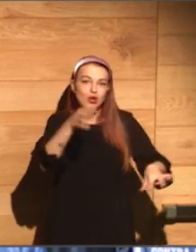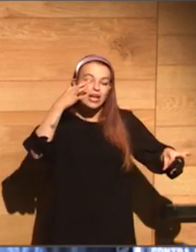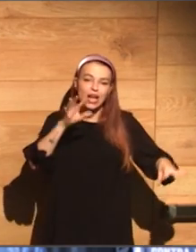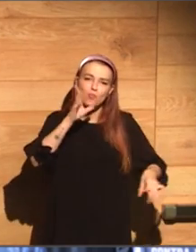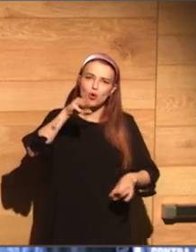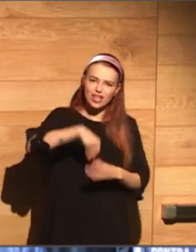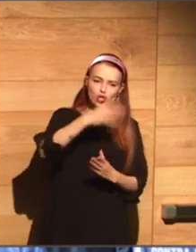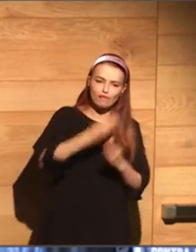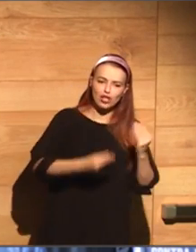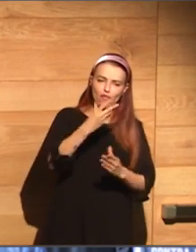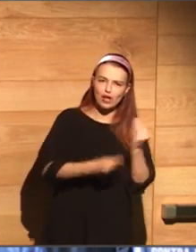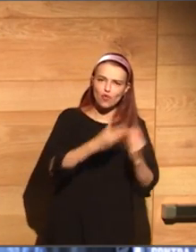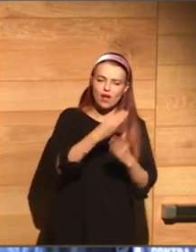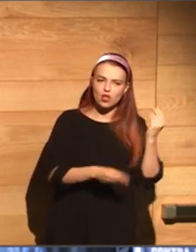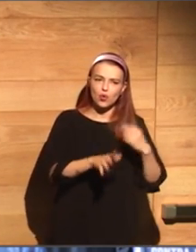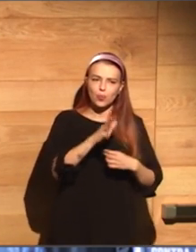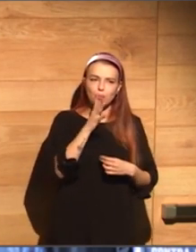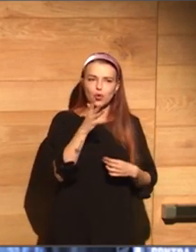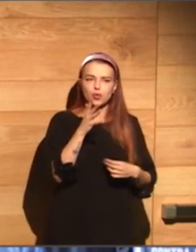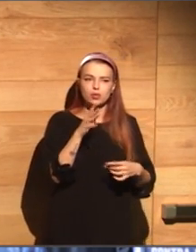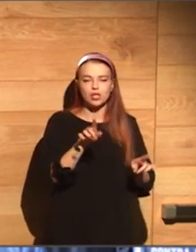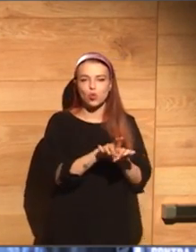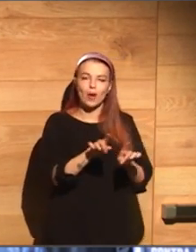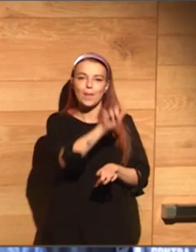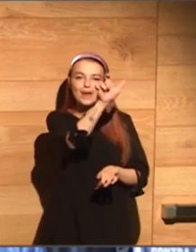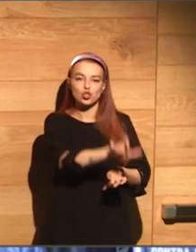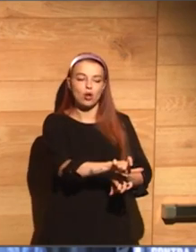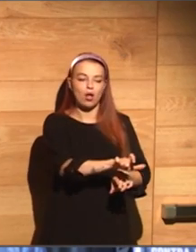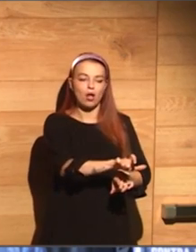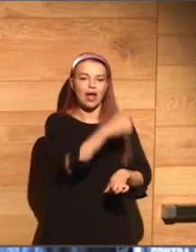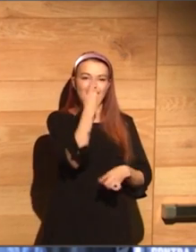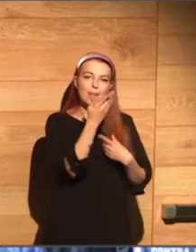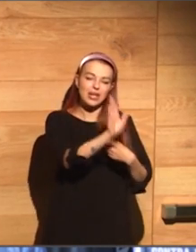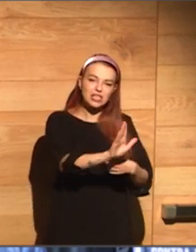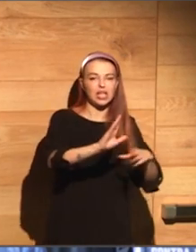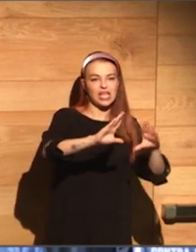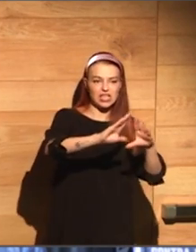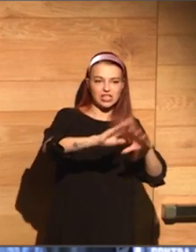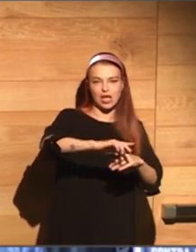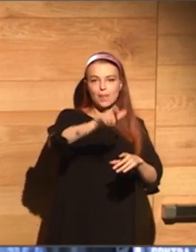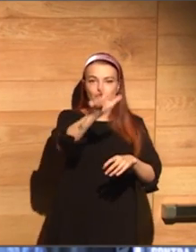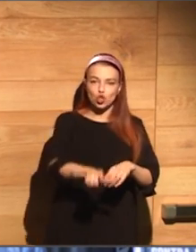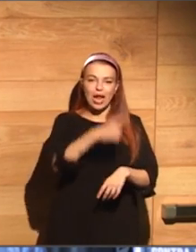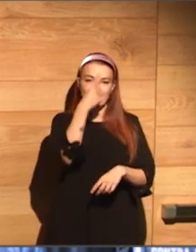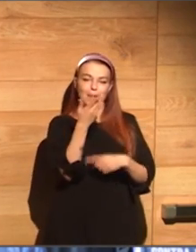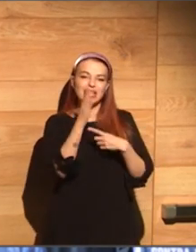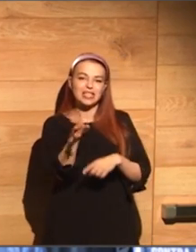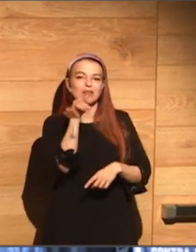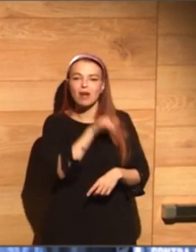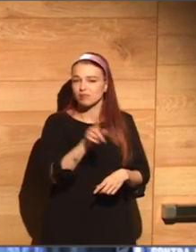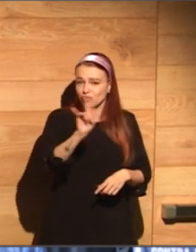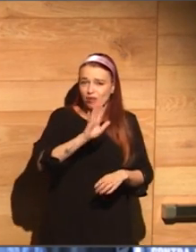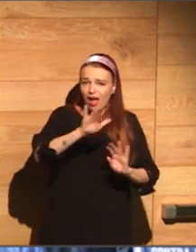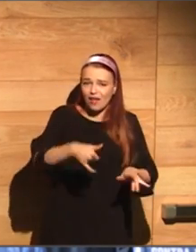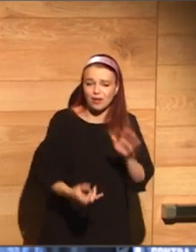arquetipos químicamente puros, uh-huh, que representen la Iglesia, el Opus, el mal. Al final le sale esta cosa fallera, inevitable, sí, y